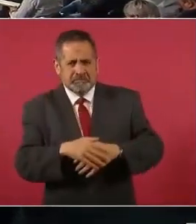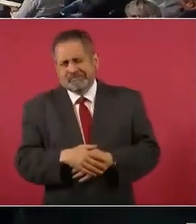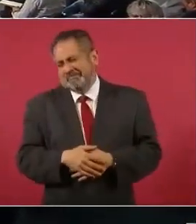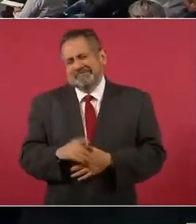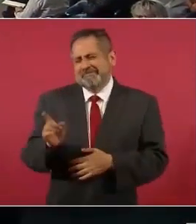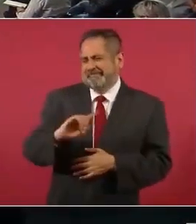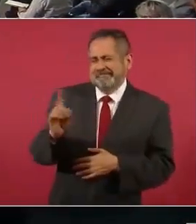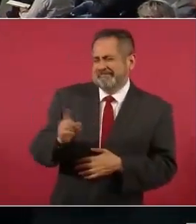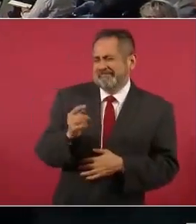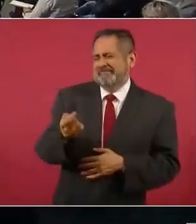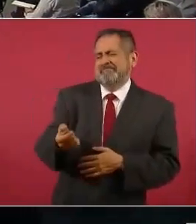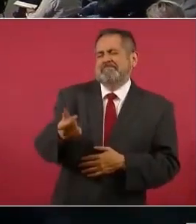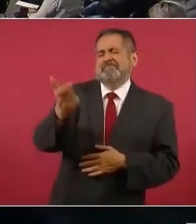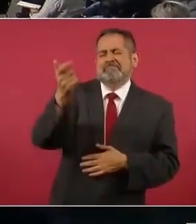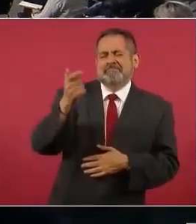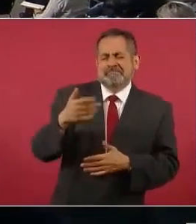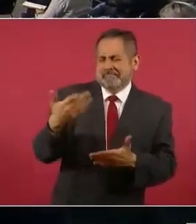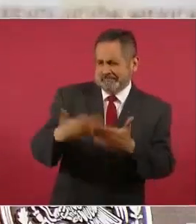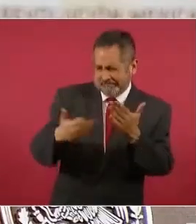más.